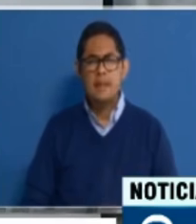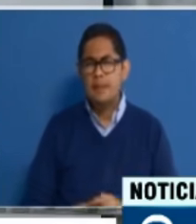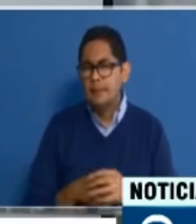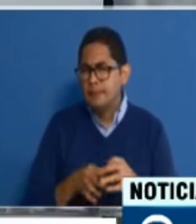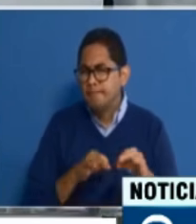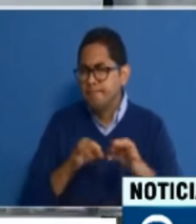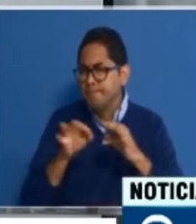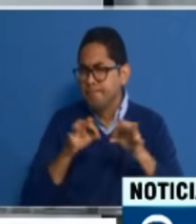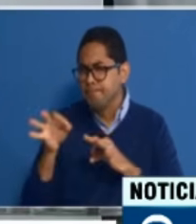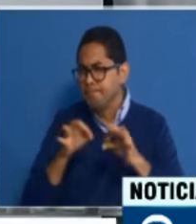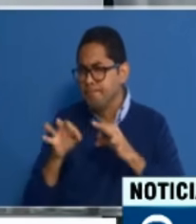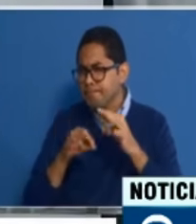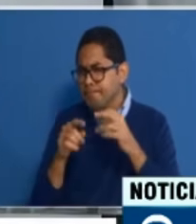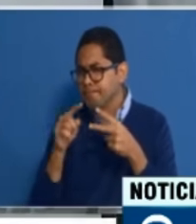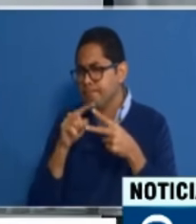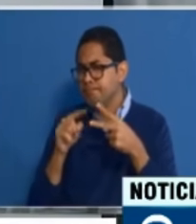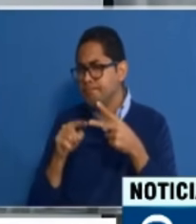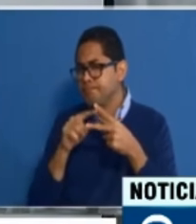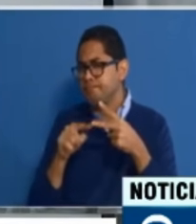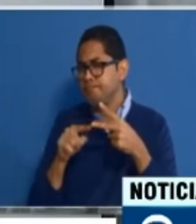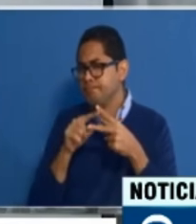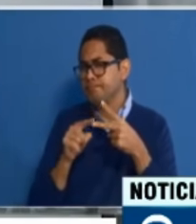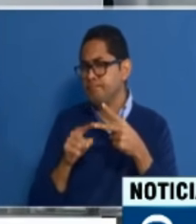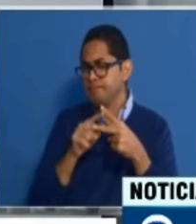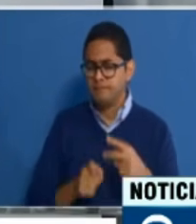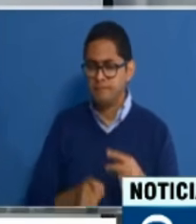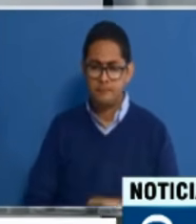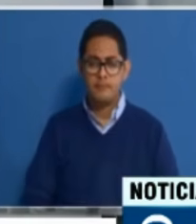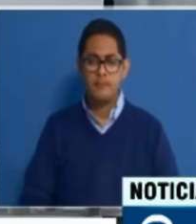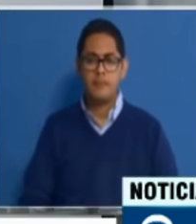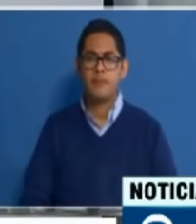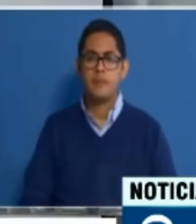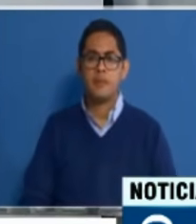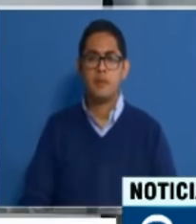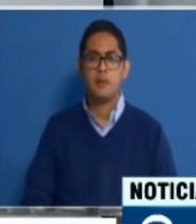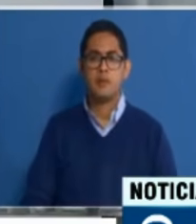conversarles rápidamente de dos temas. Fíjense,